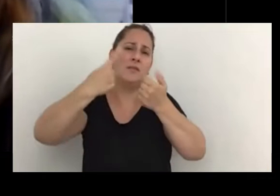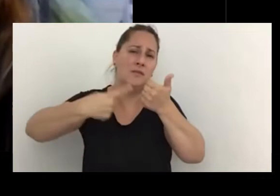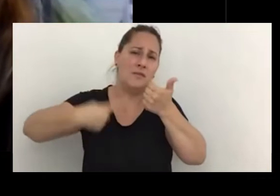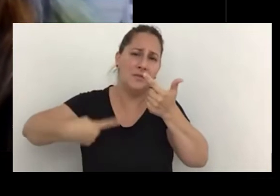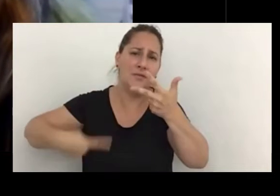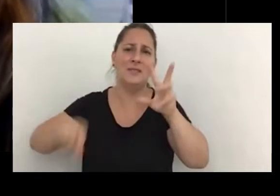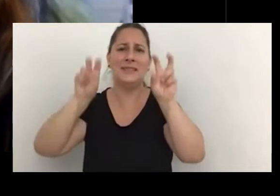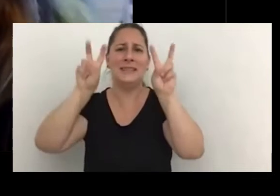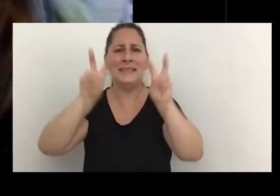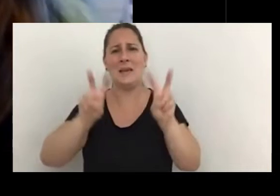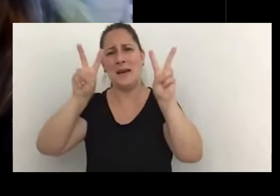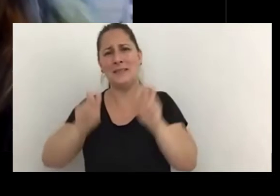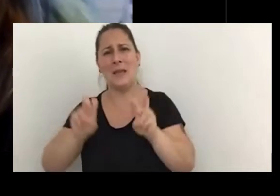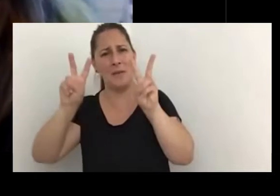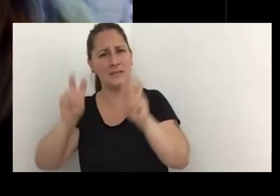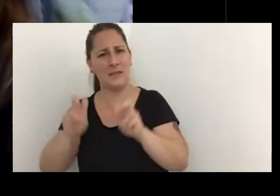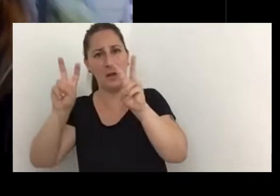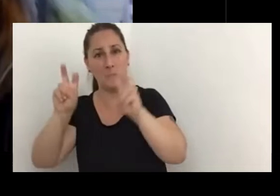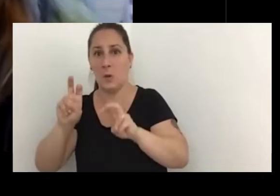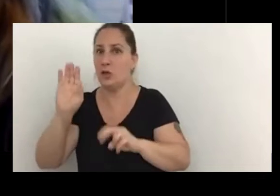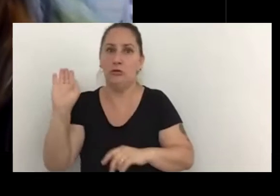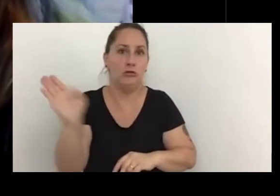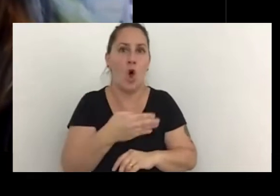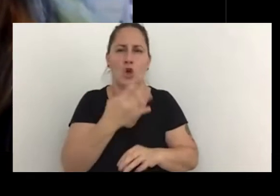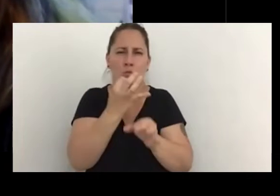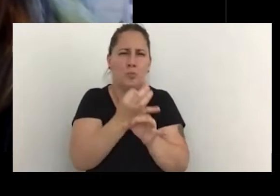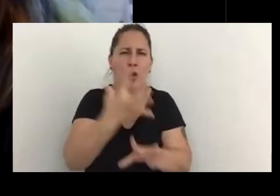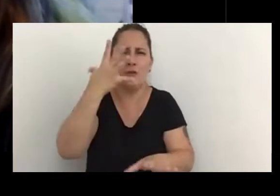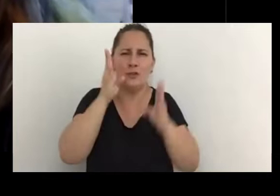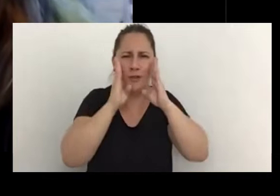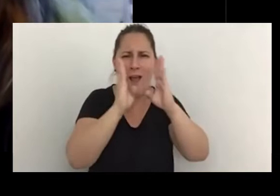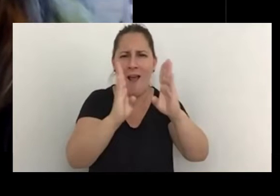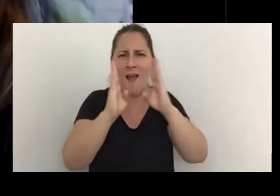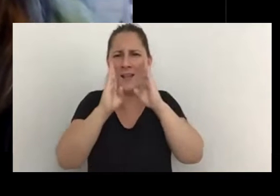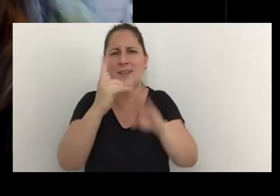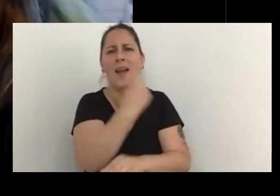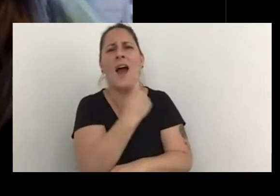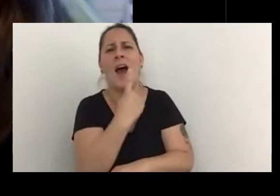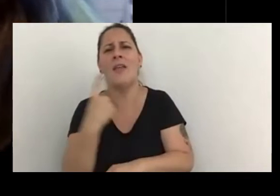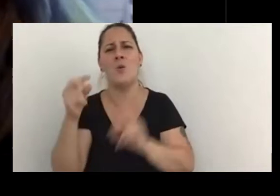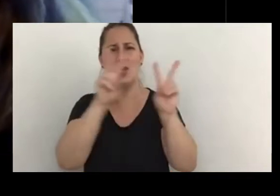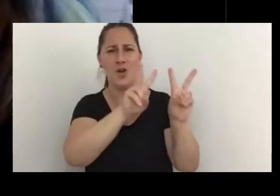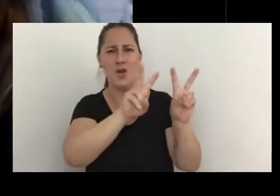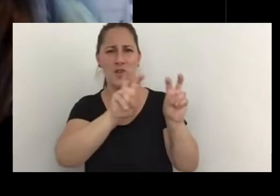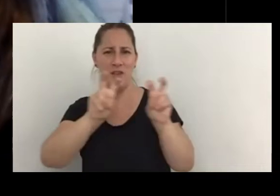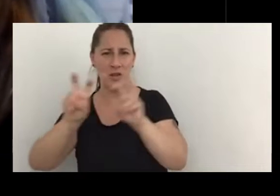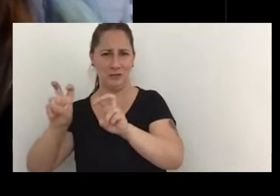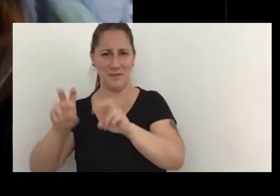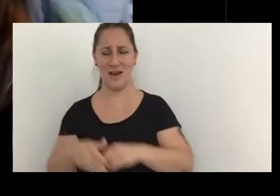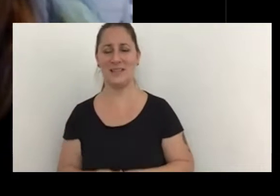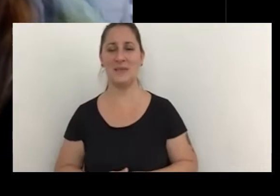diversos, y súper todos especializados en cada uno de su métier,